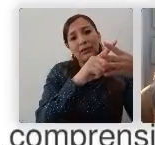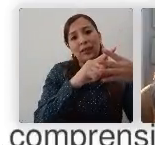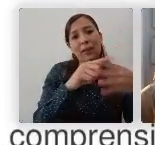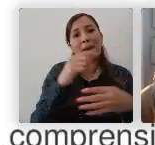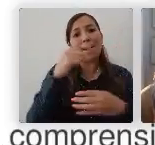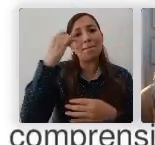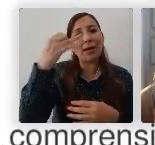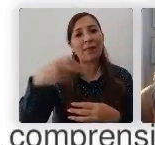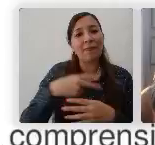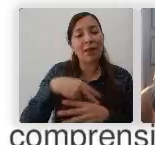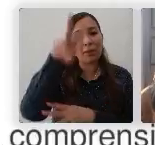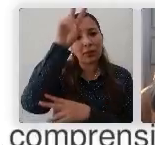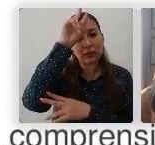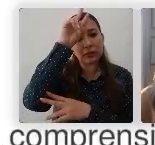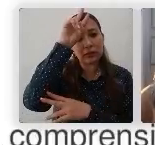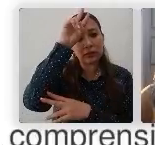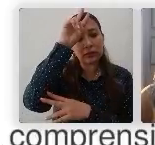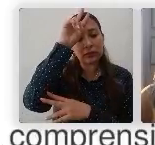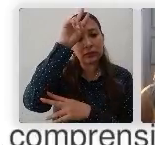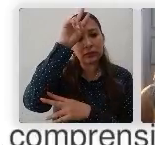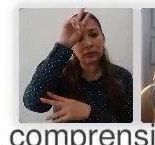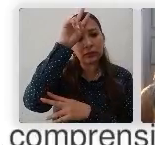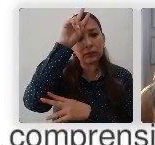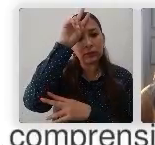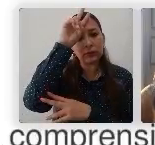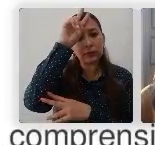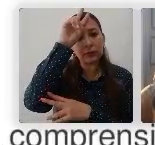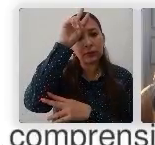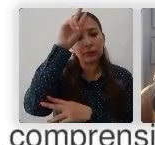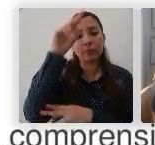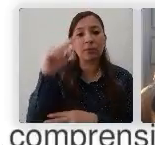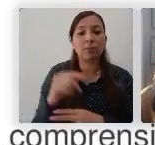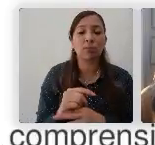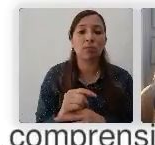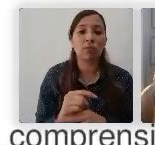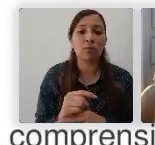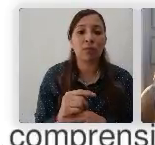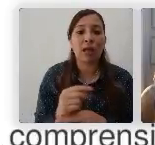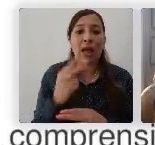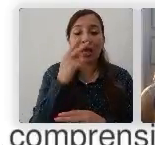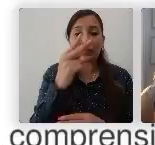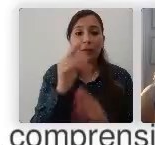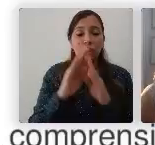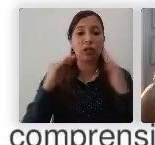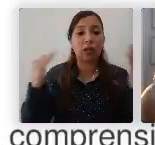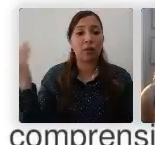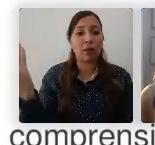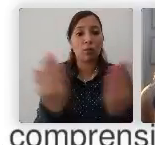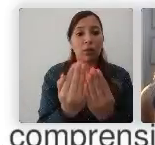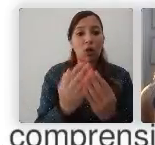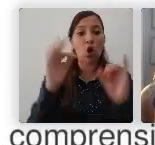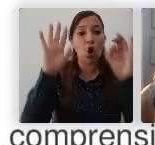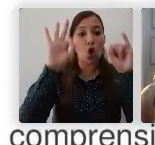sobre lo que estaría sucediendo como el turismo comunitario así a nivel global vemos que 8 de cada